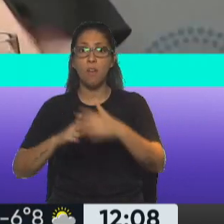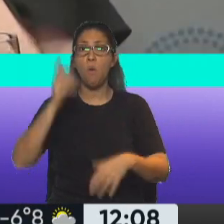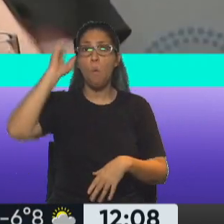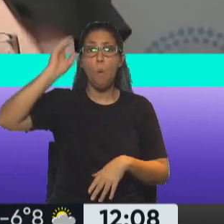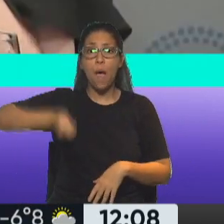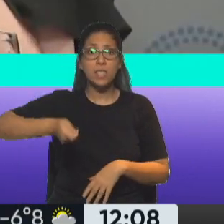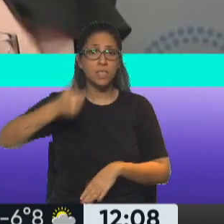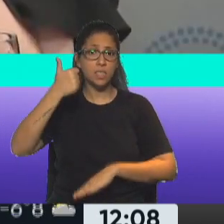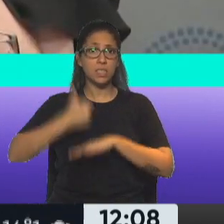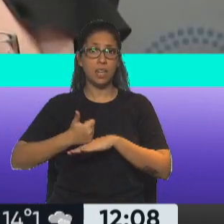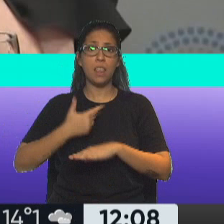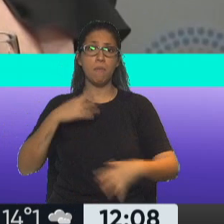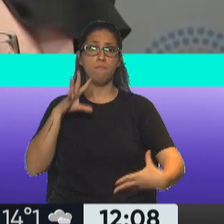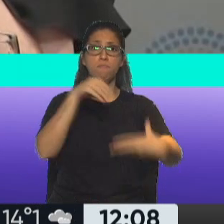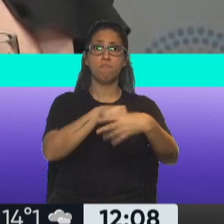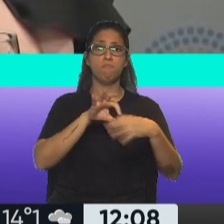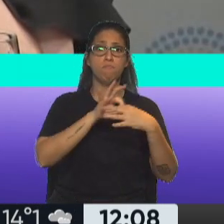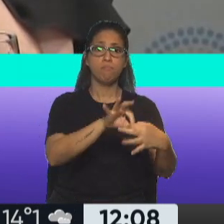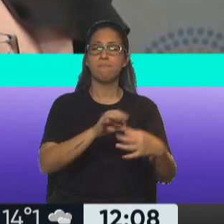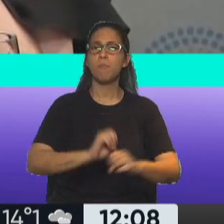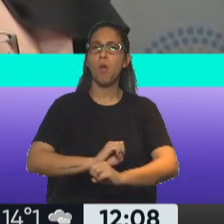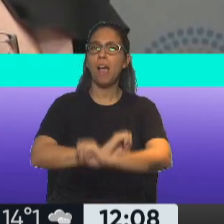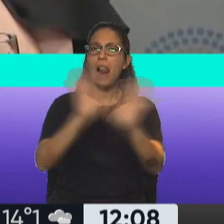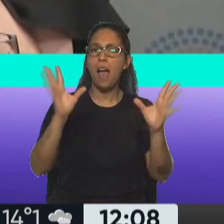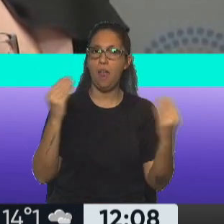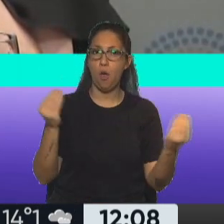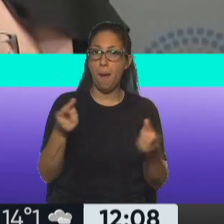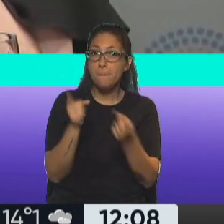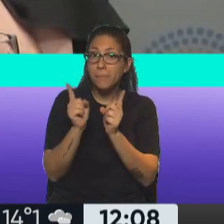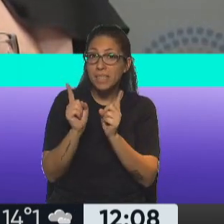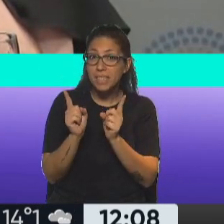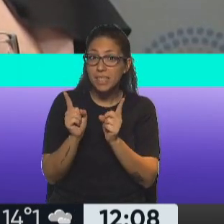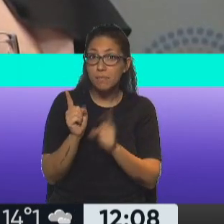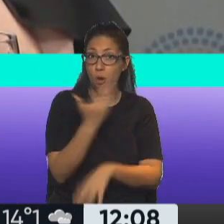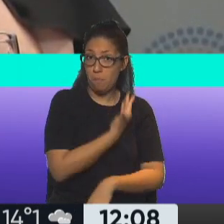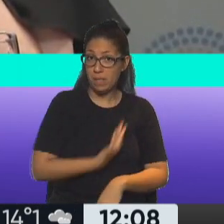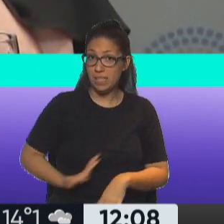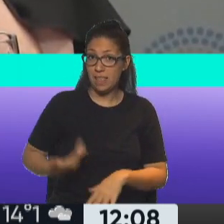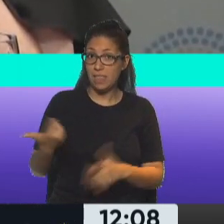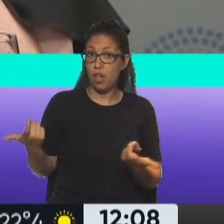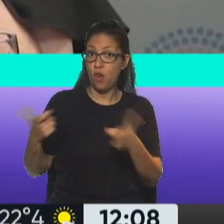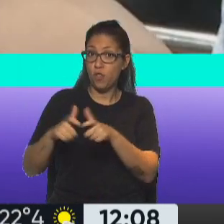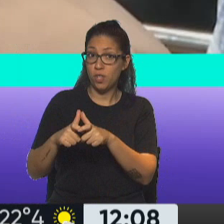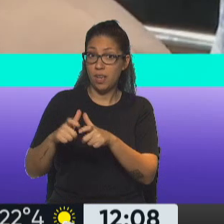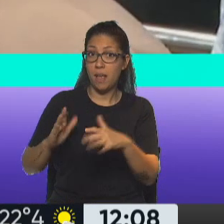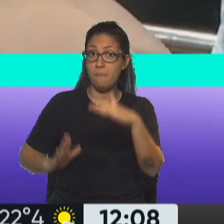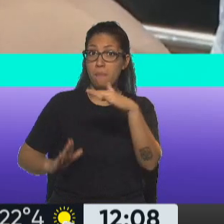parte. Para decirlo más concretamente, el mismo presidente del Consejo de la